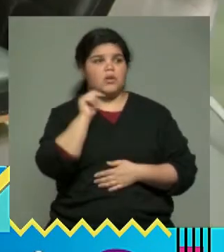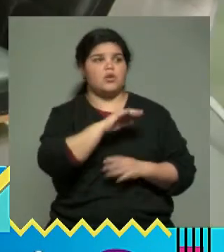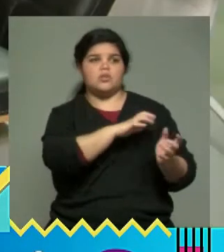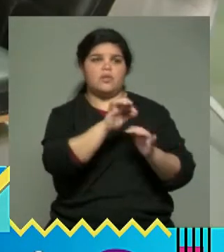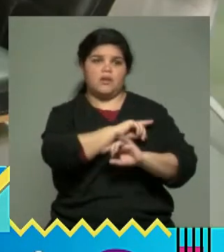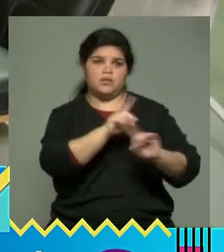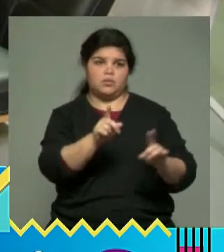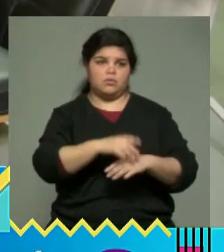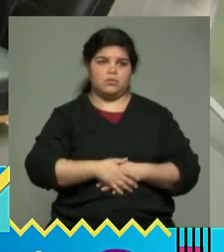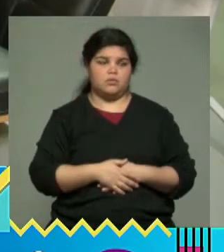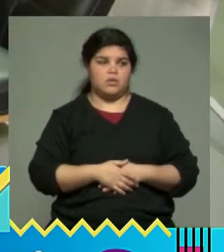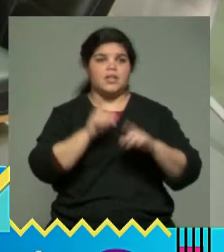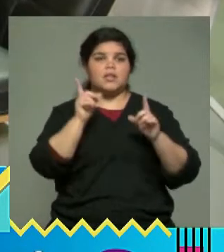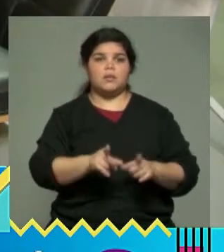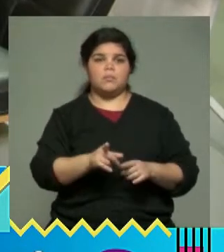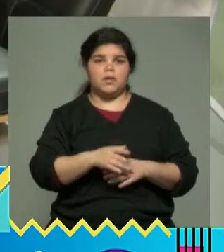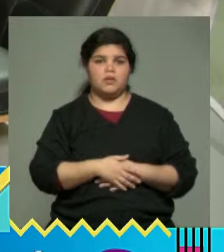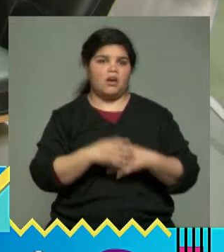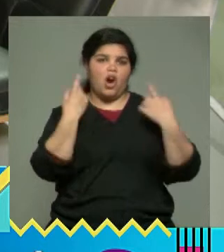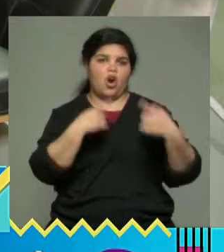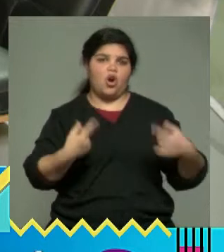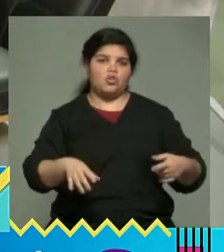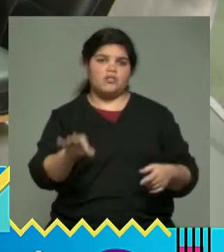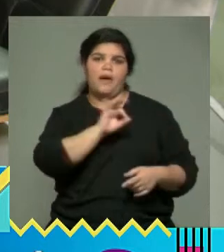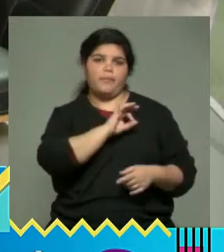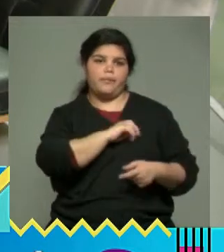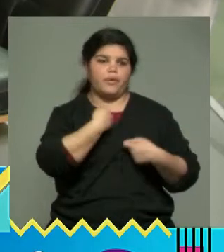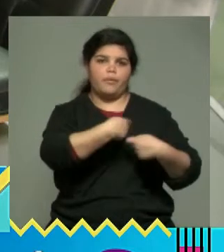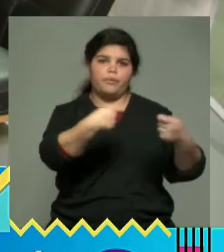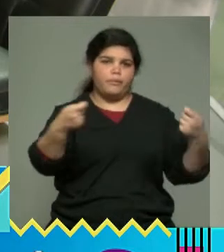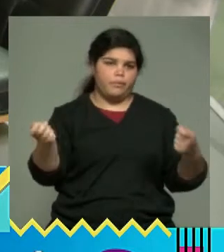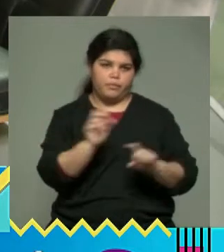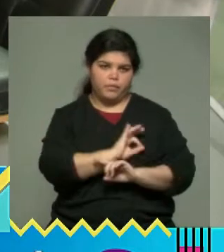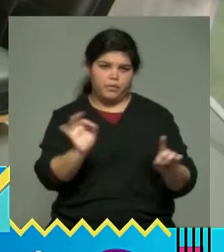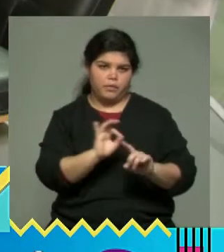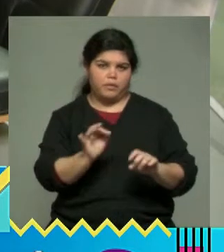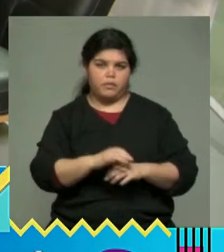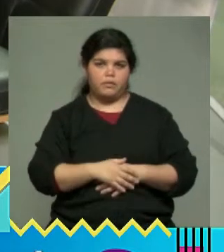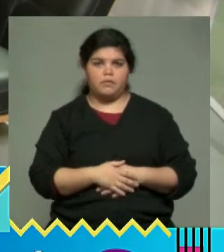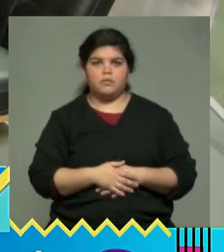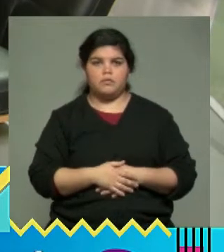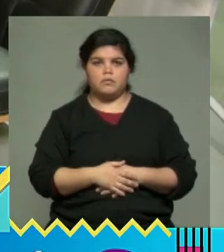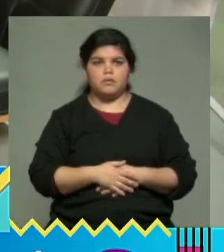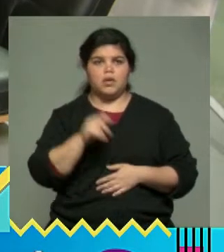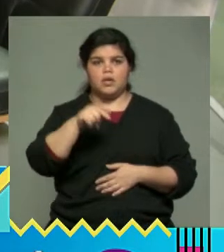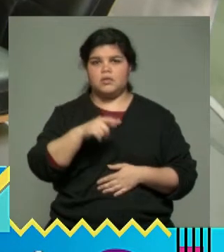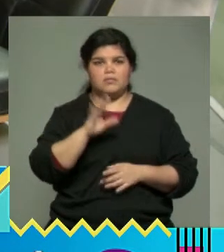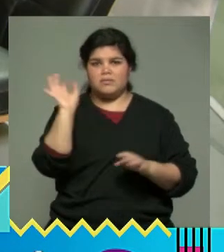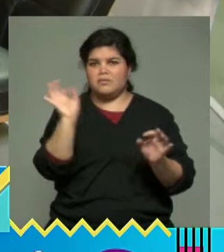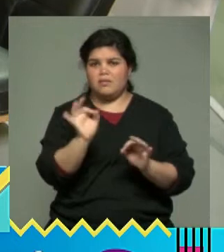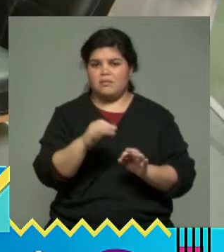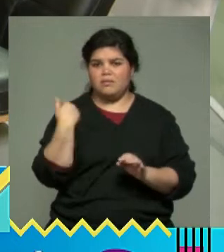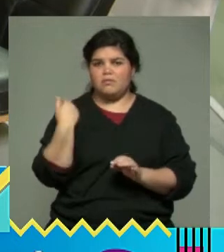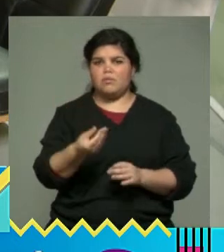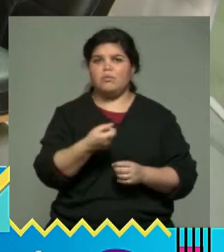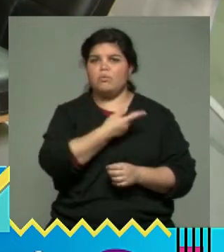un debate, todo los anticonceptivos no se reparten, no se reparten y no llegan. Se tardó prácticamente un año